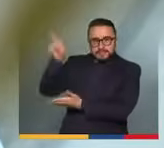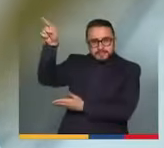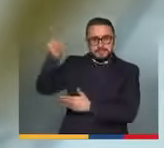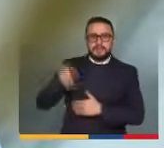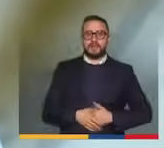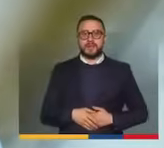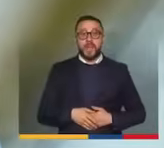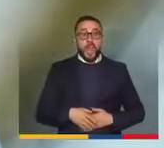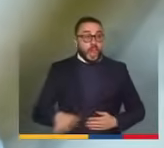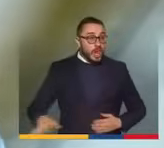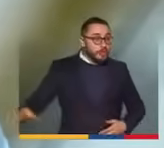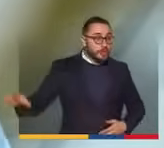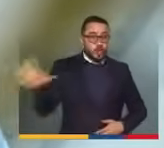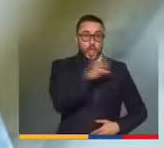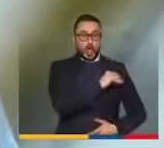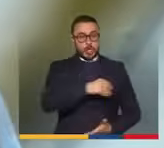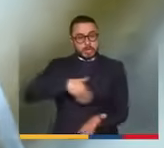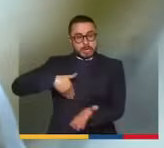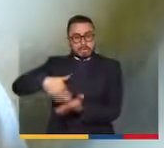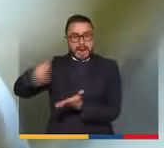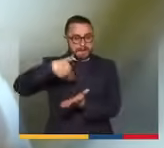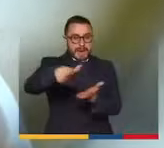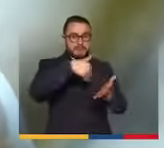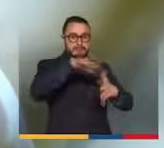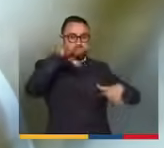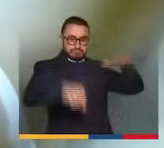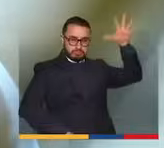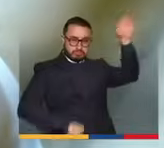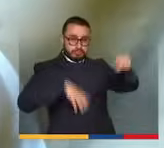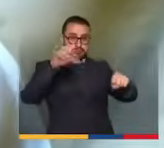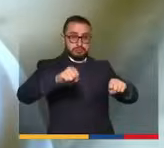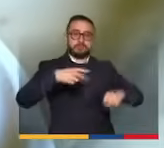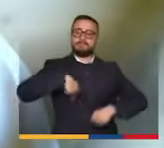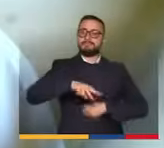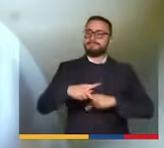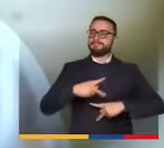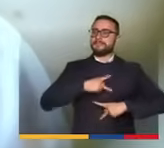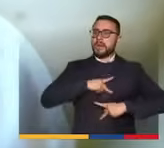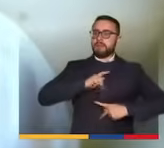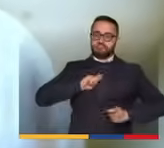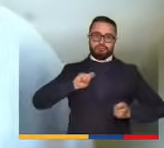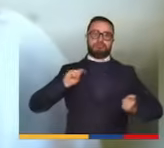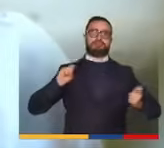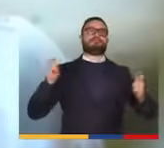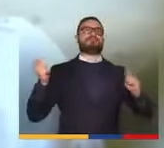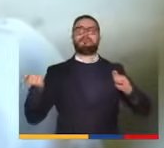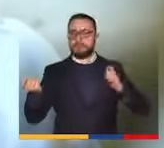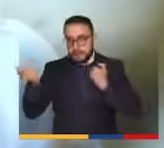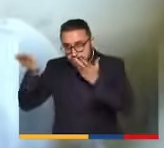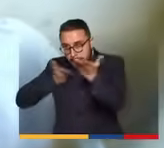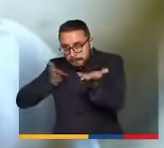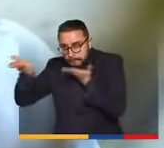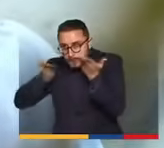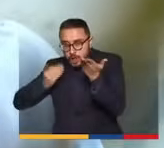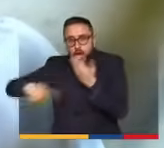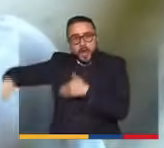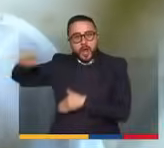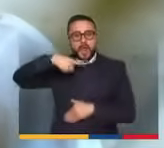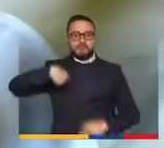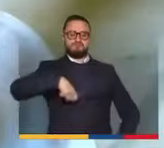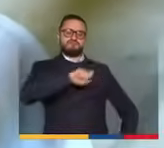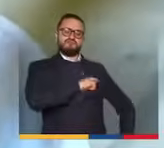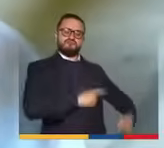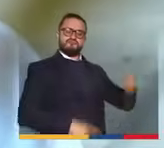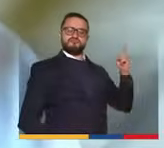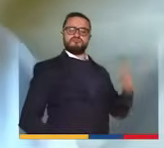Despojados todos fueron convertidos en siervos de la tierra, en peones, y